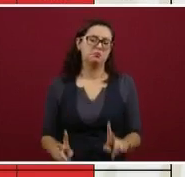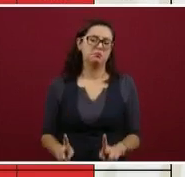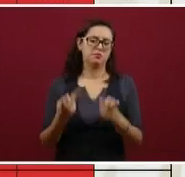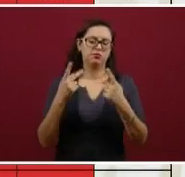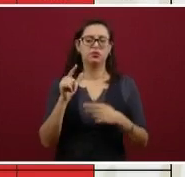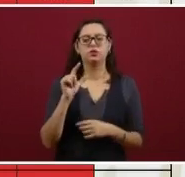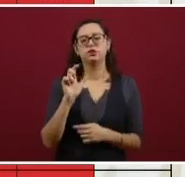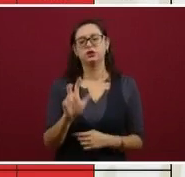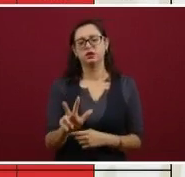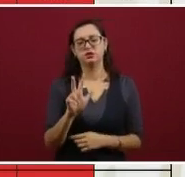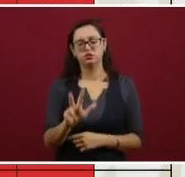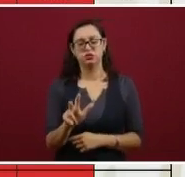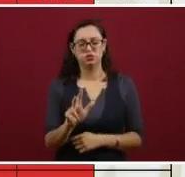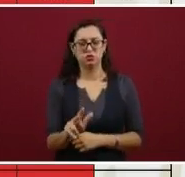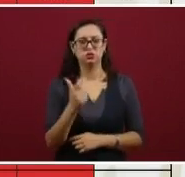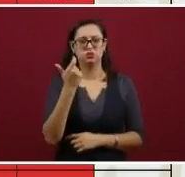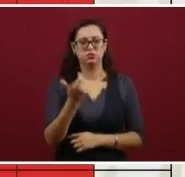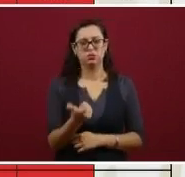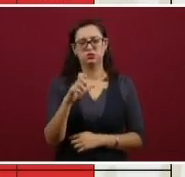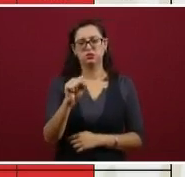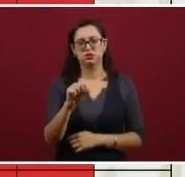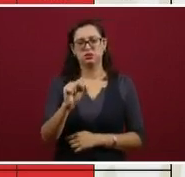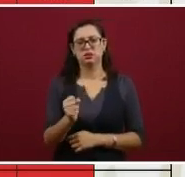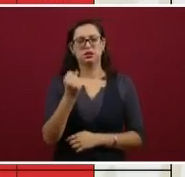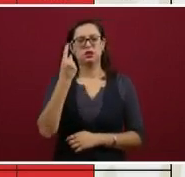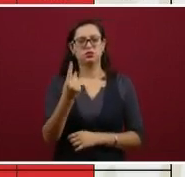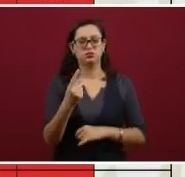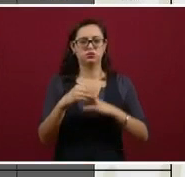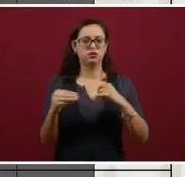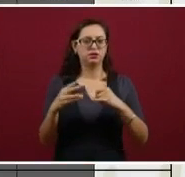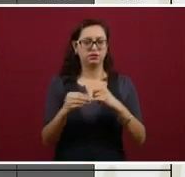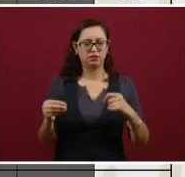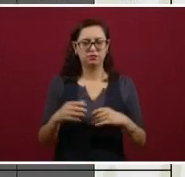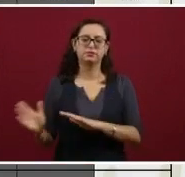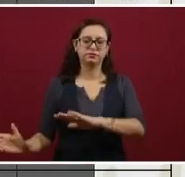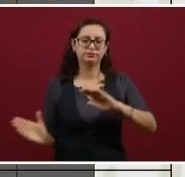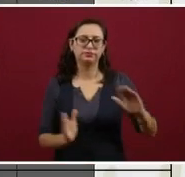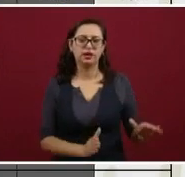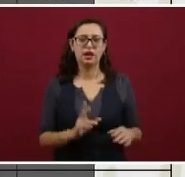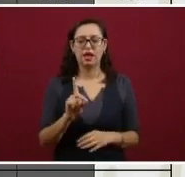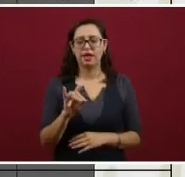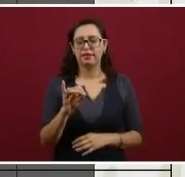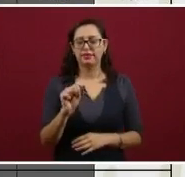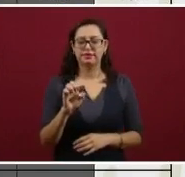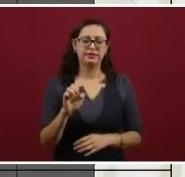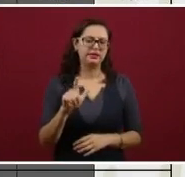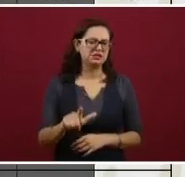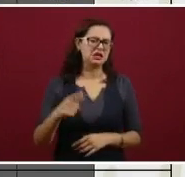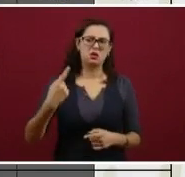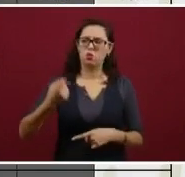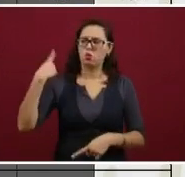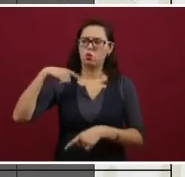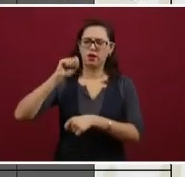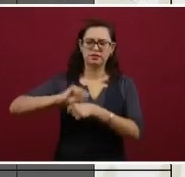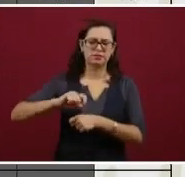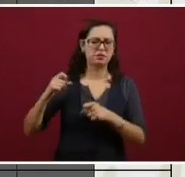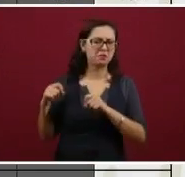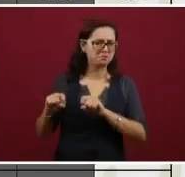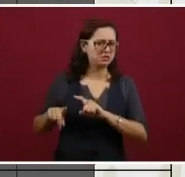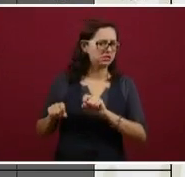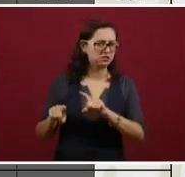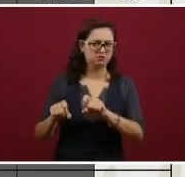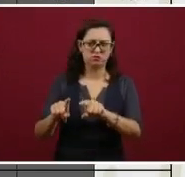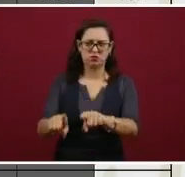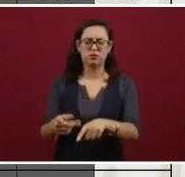de 18 pesos 61 centavos. En la gasolina diésel tampoco hay mucha variación con respecto a la semana